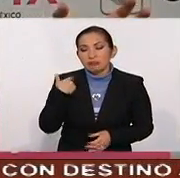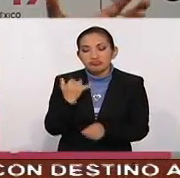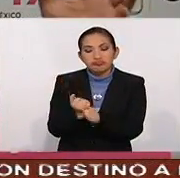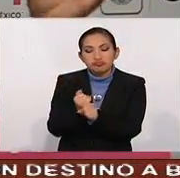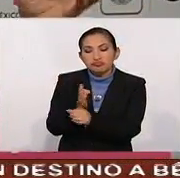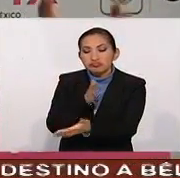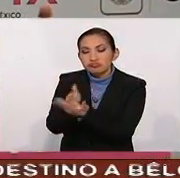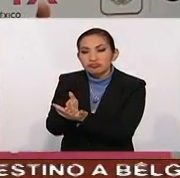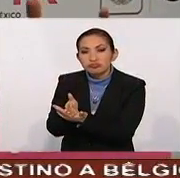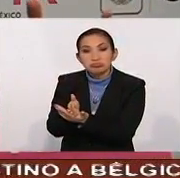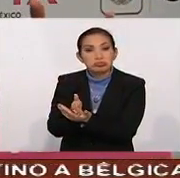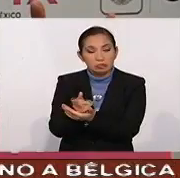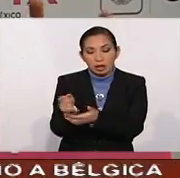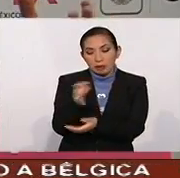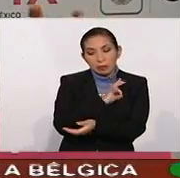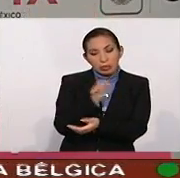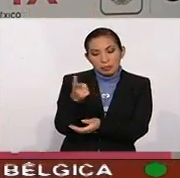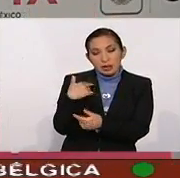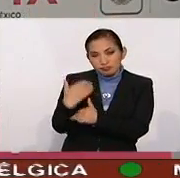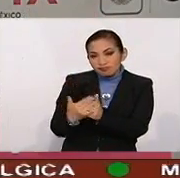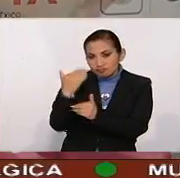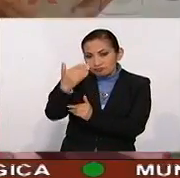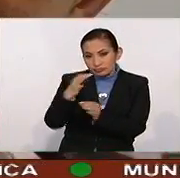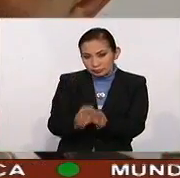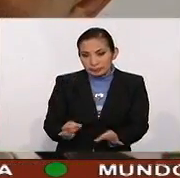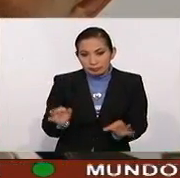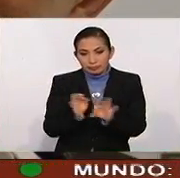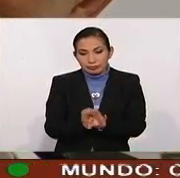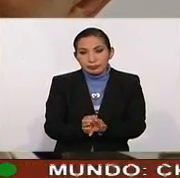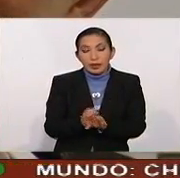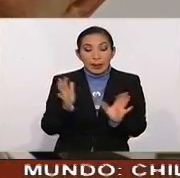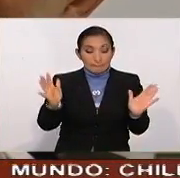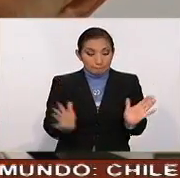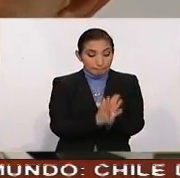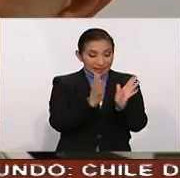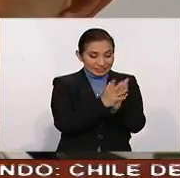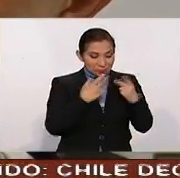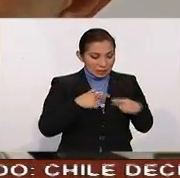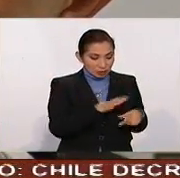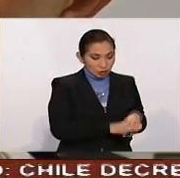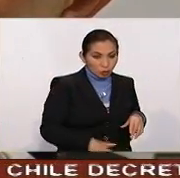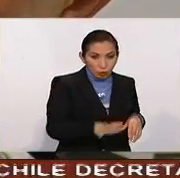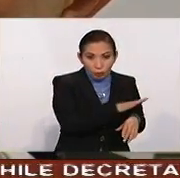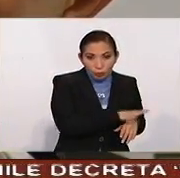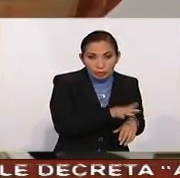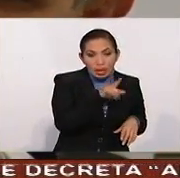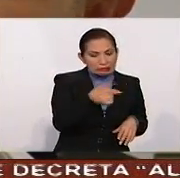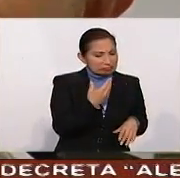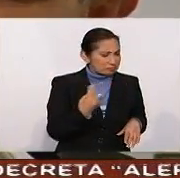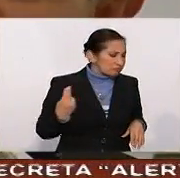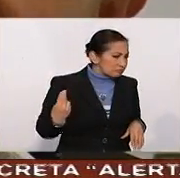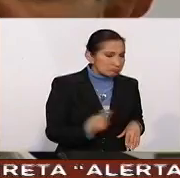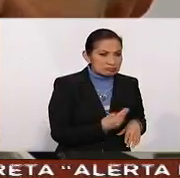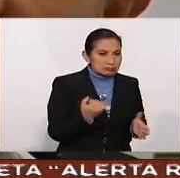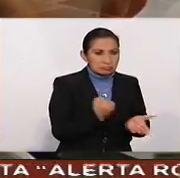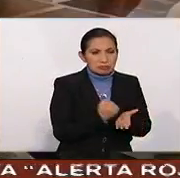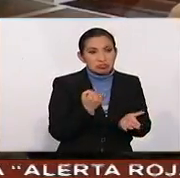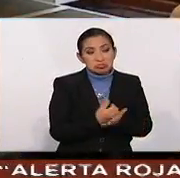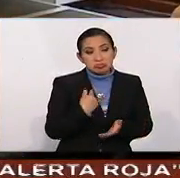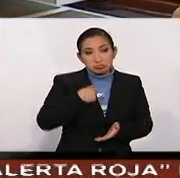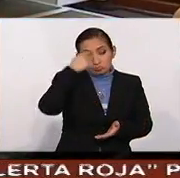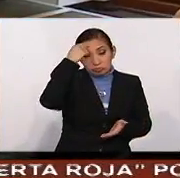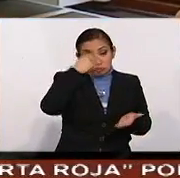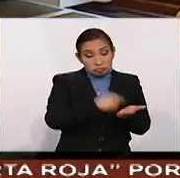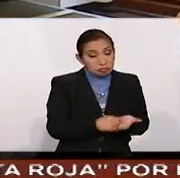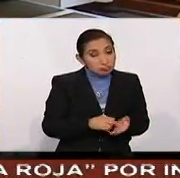inspección, me parece que ahí podemos hacer un avance importante. La participación ciudadana es indispensable. Yo creo que